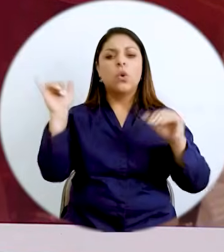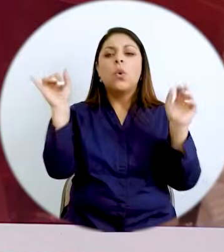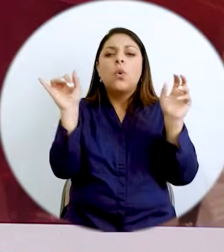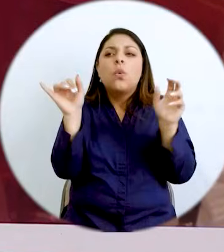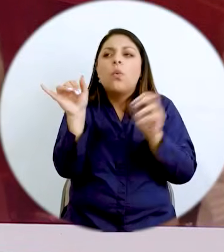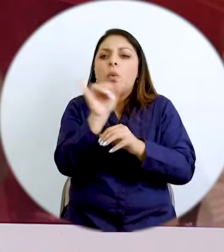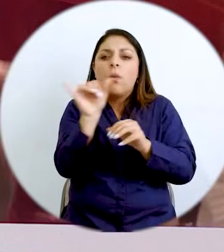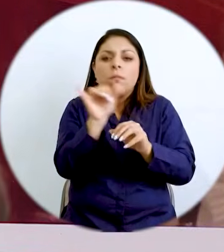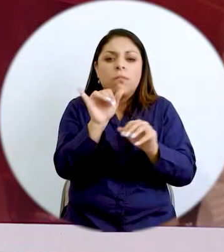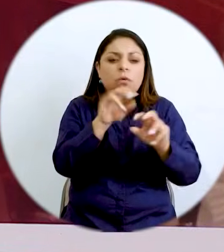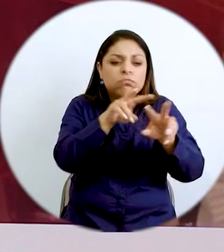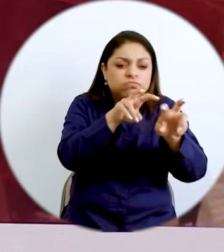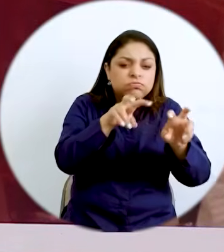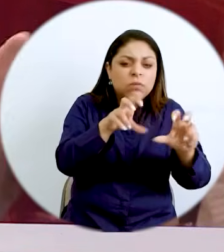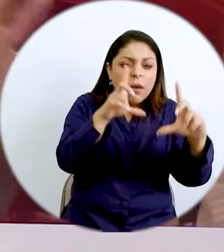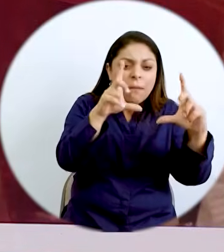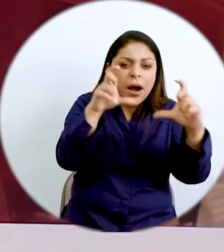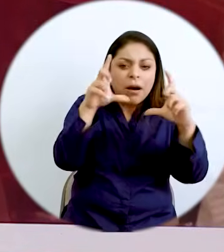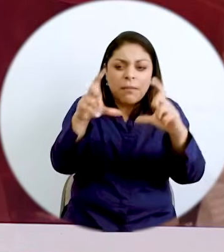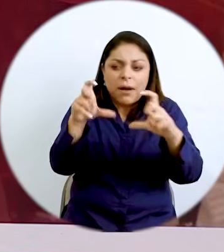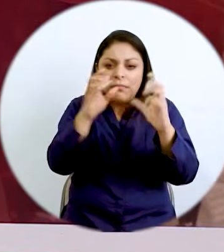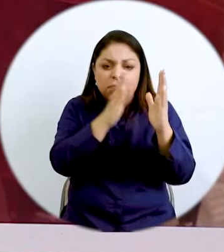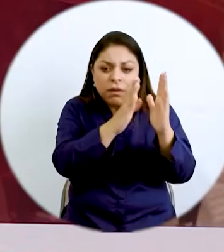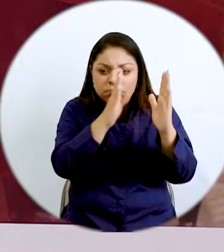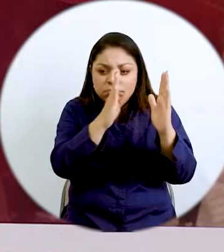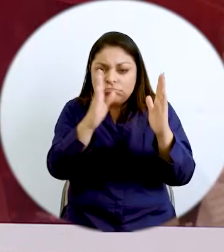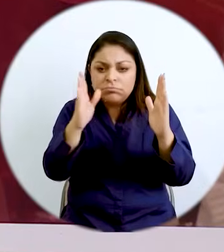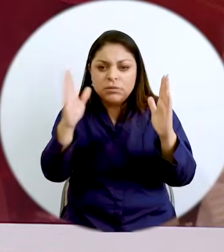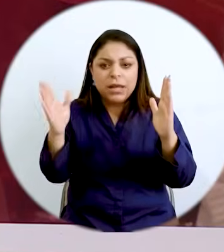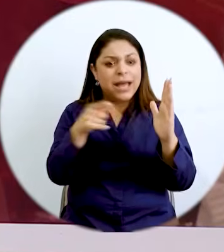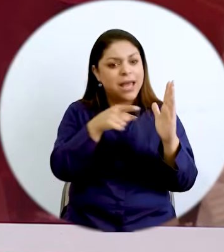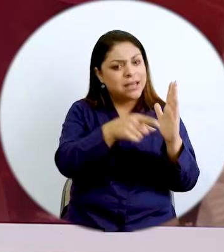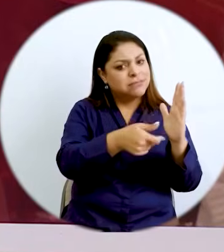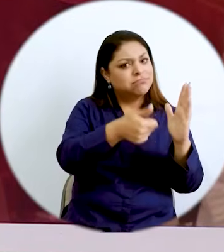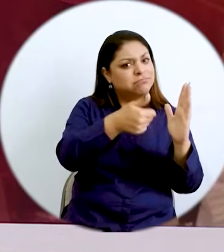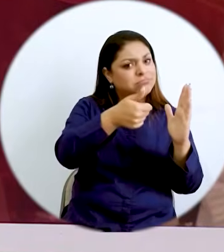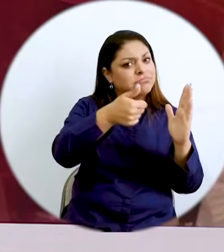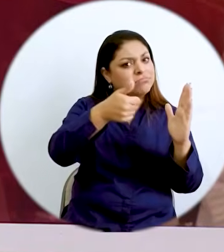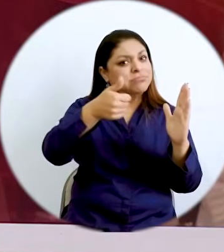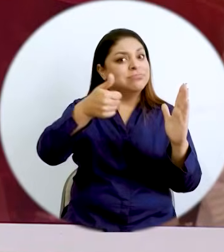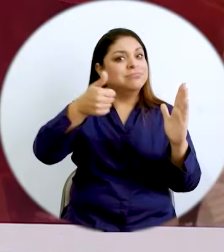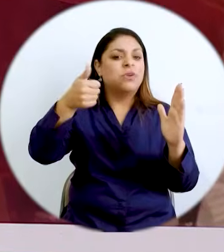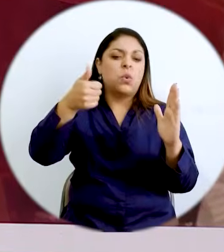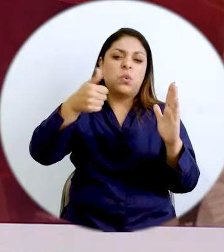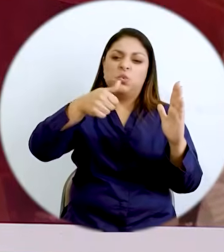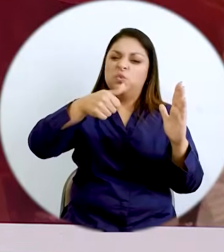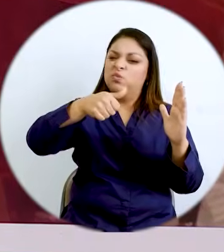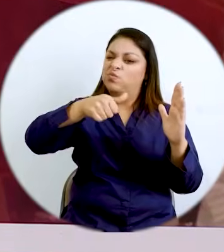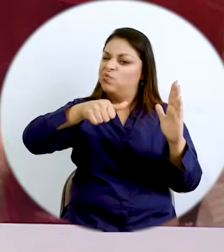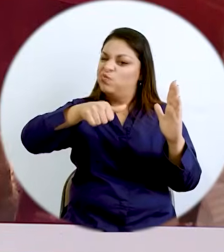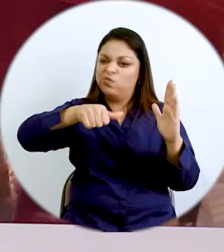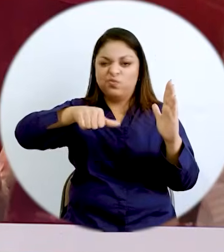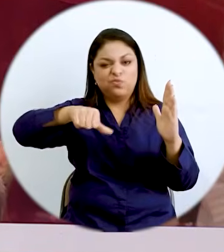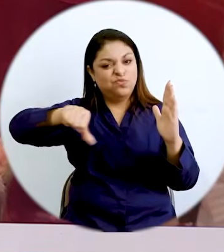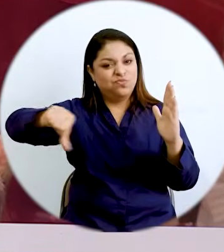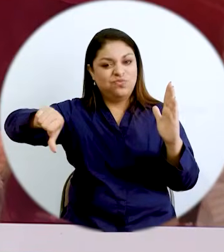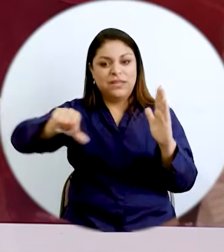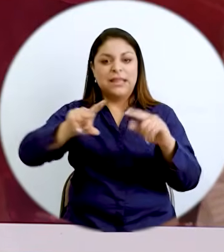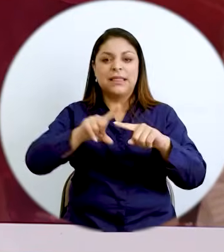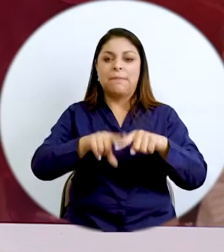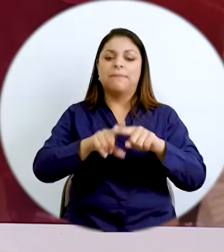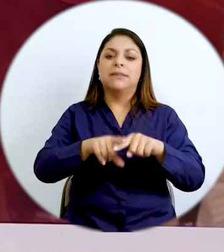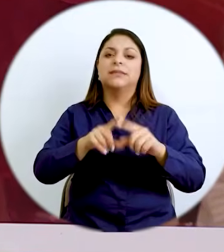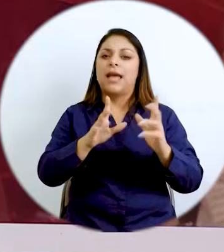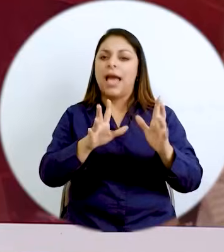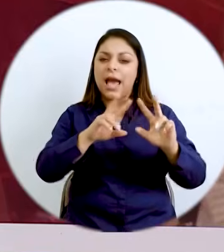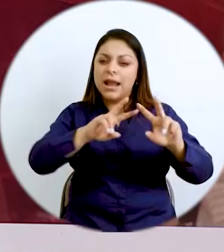unas radiografías por diferentes partes que tiene el programa, donde le indica a usted qué tan bien o qué tan mal vamos, o